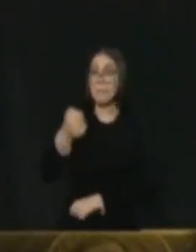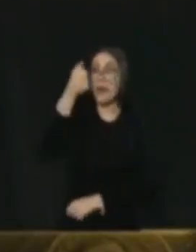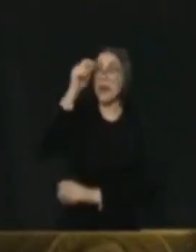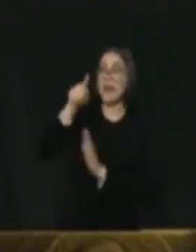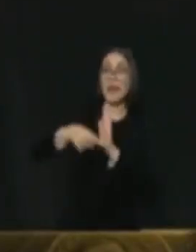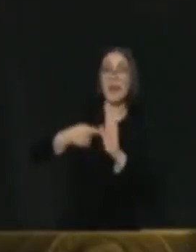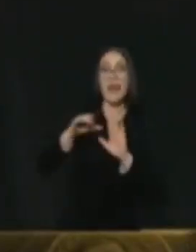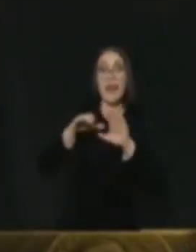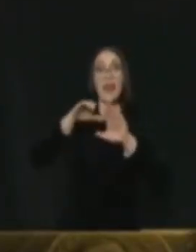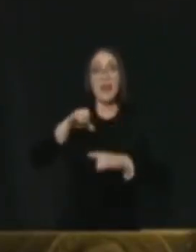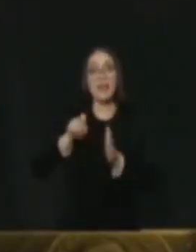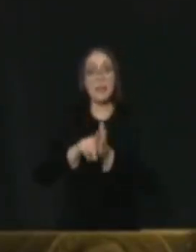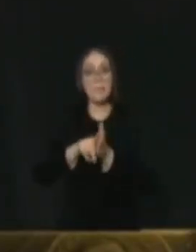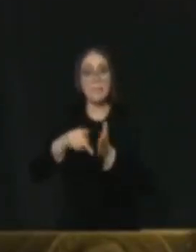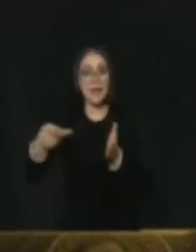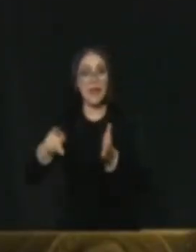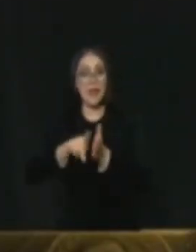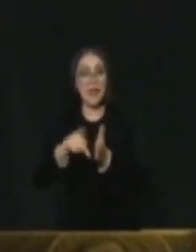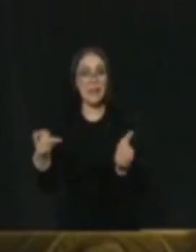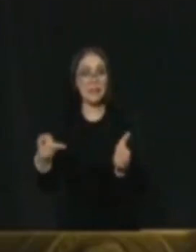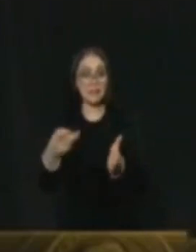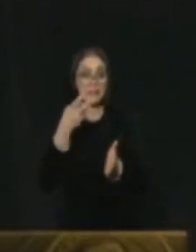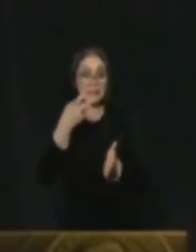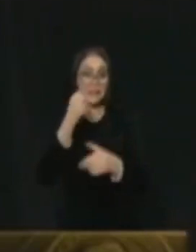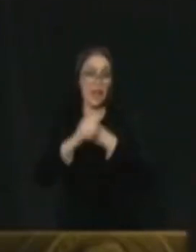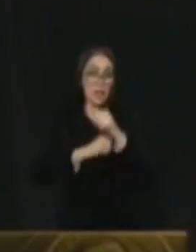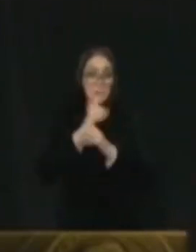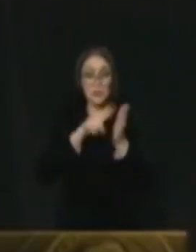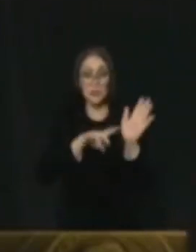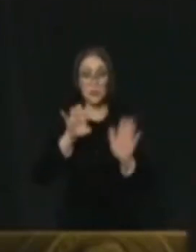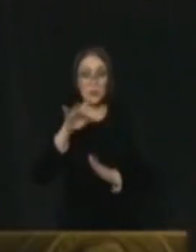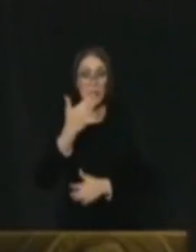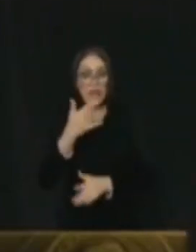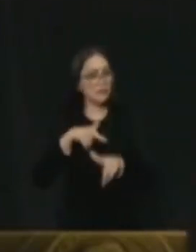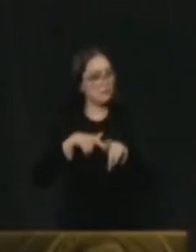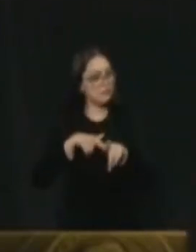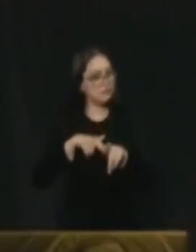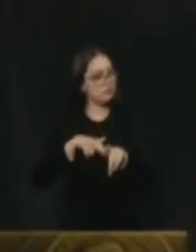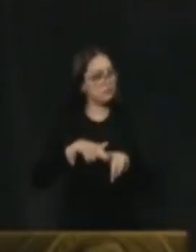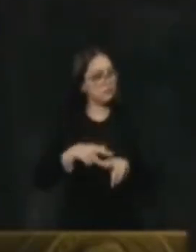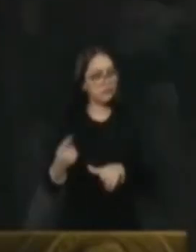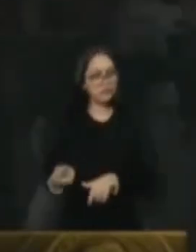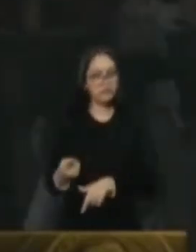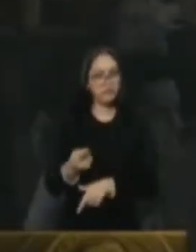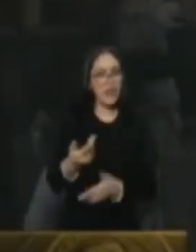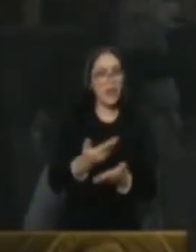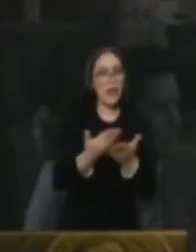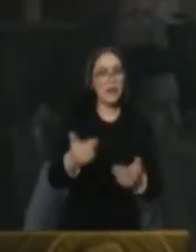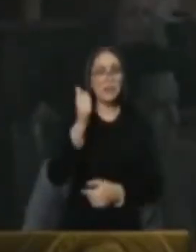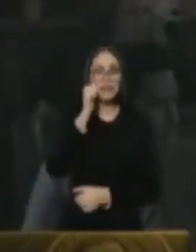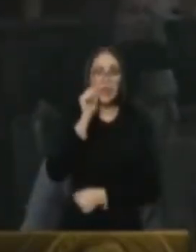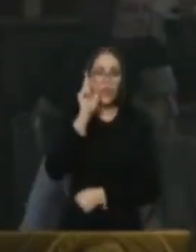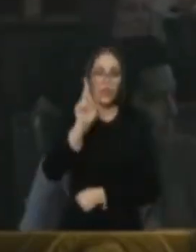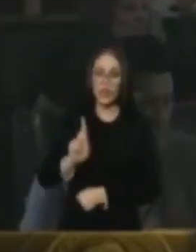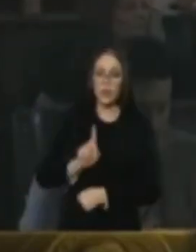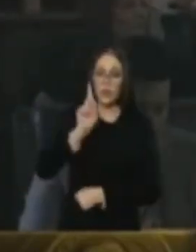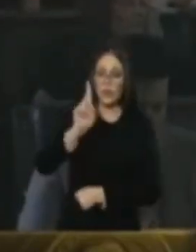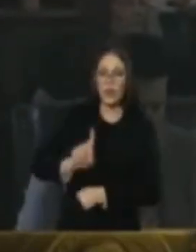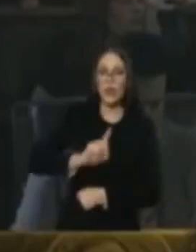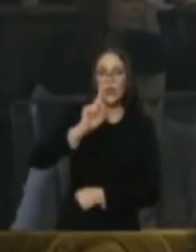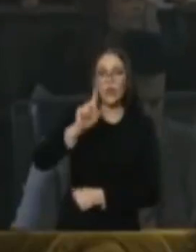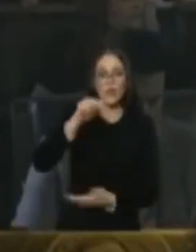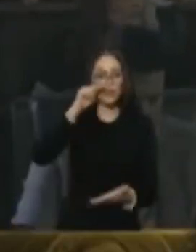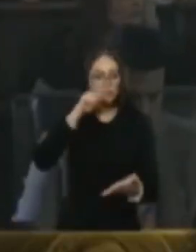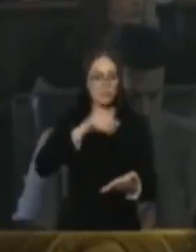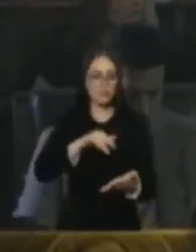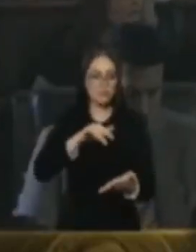diario nacional, no ha dejado de ejercer su oficio. Aún hoy, cada domingo, podemos leerla en la jornada, lo